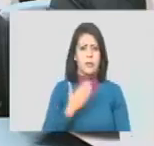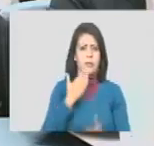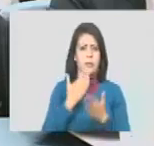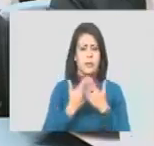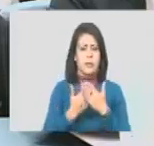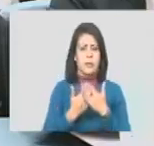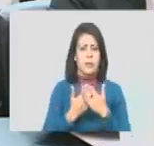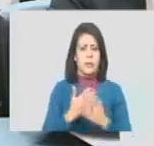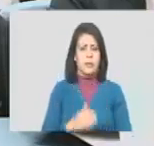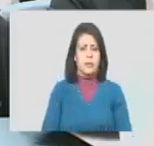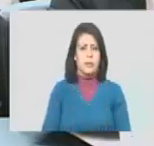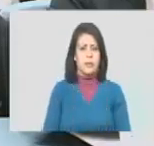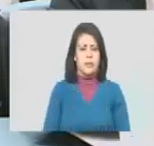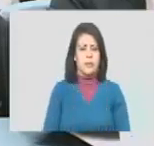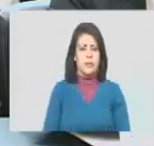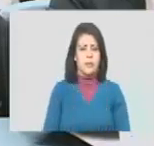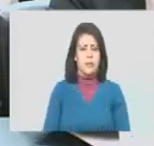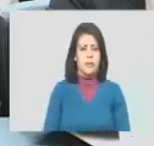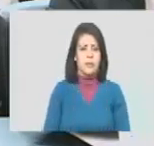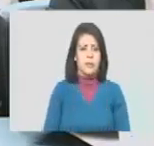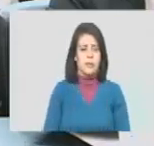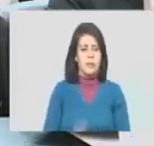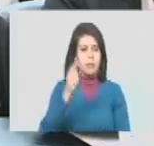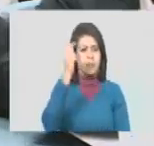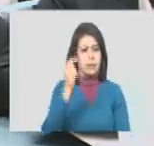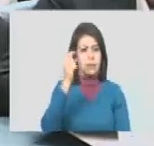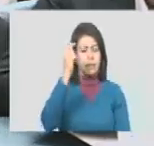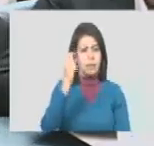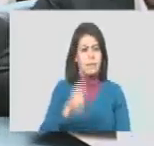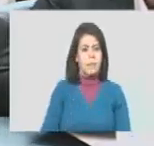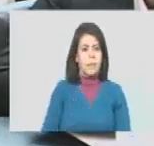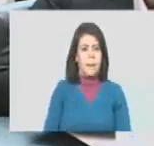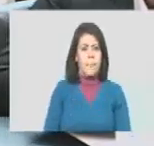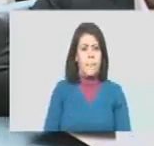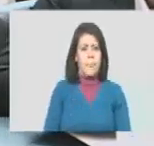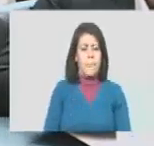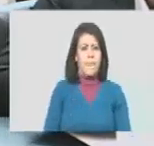agradecer mucho al diputado